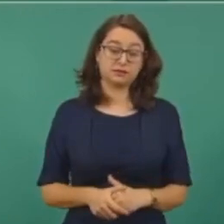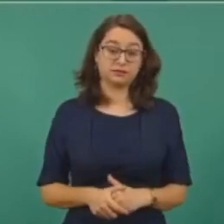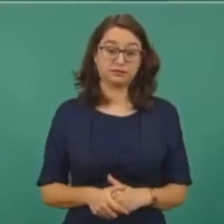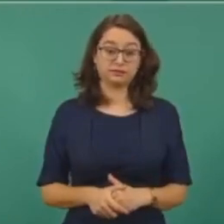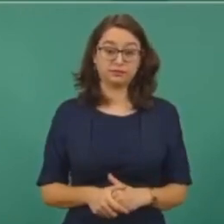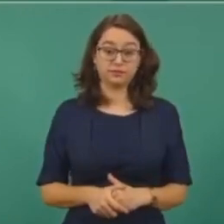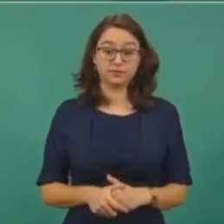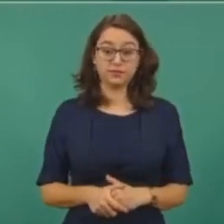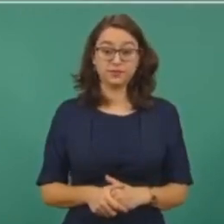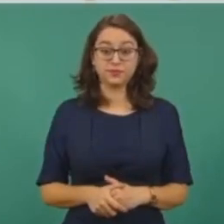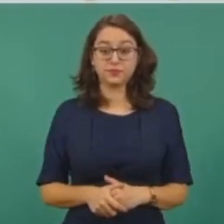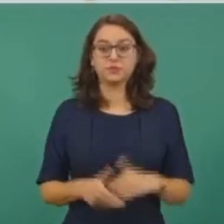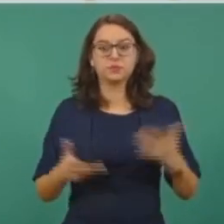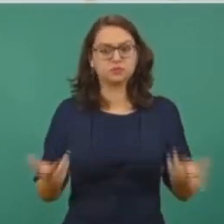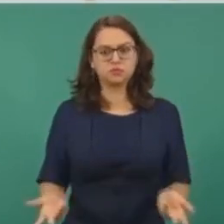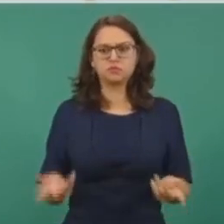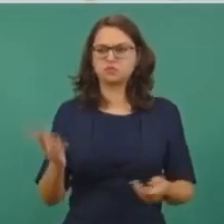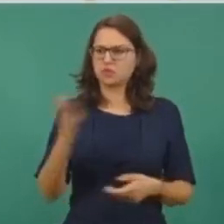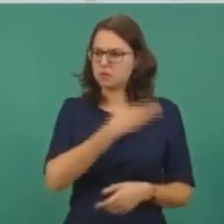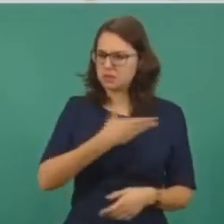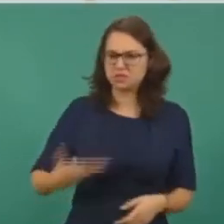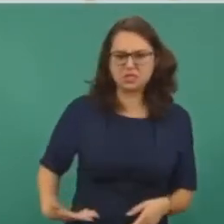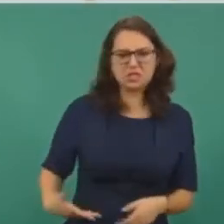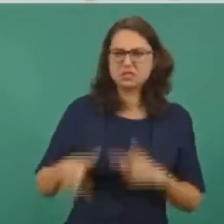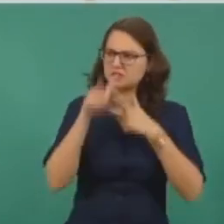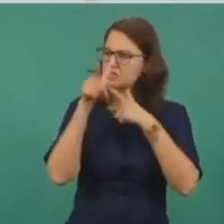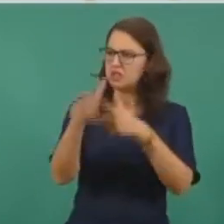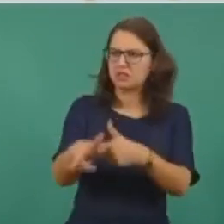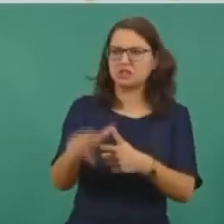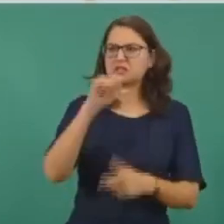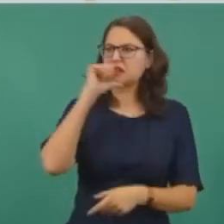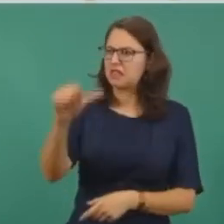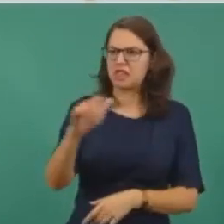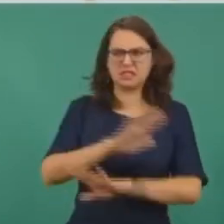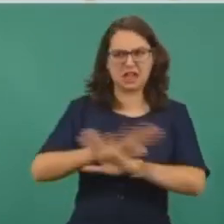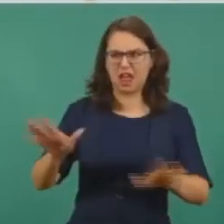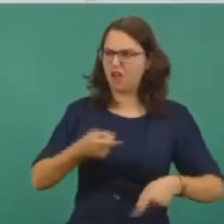cuando no quieran que yo continúe, pero hay que participar.